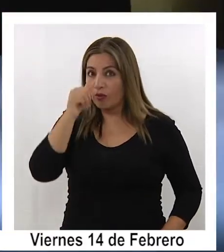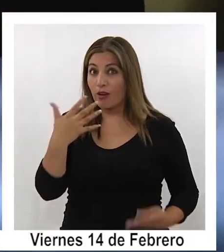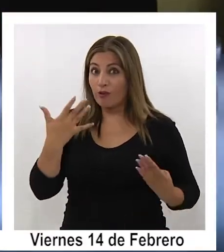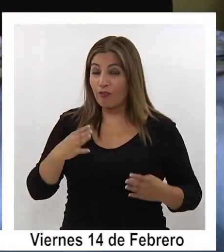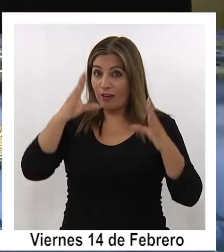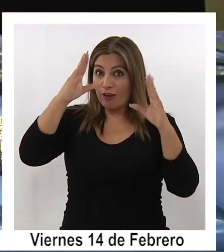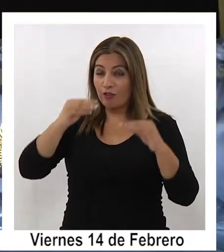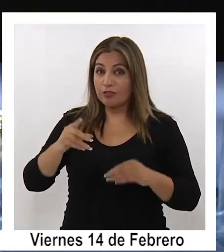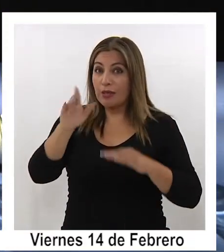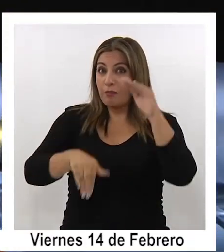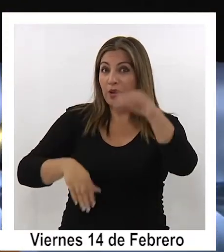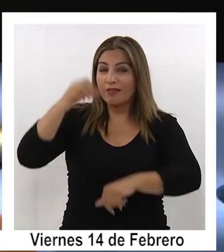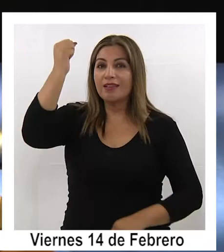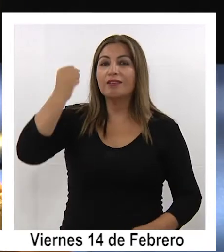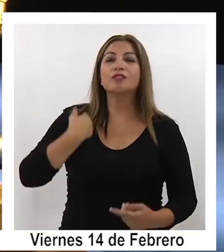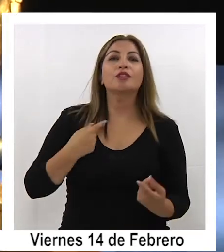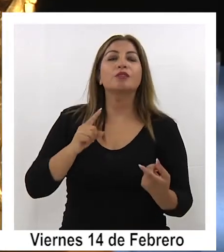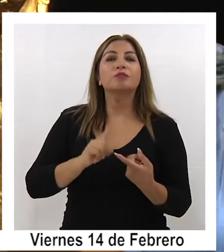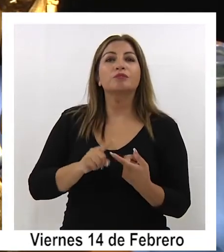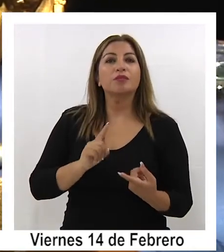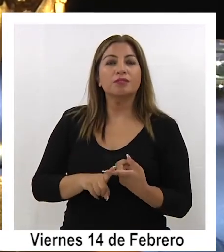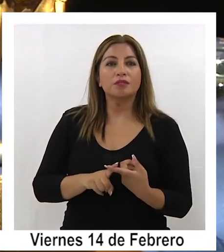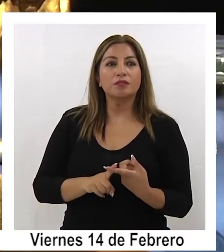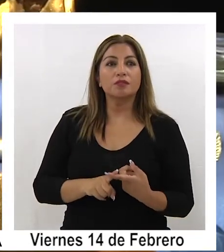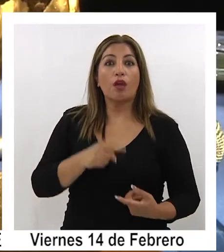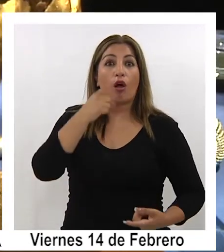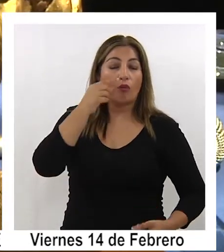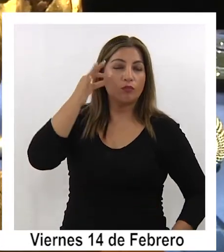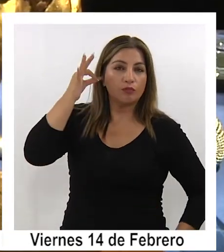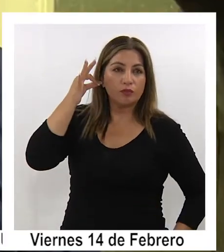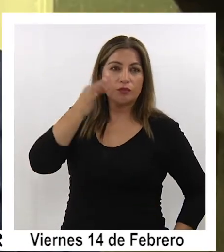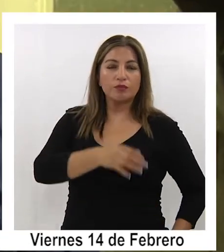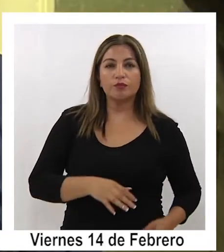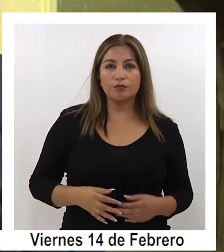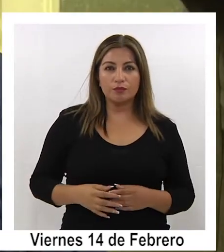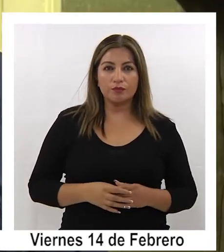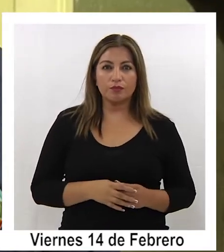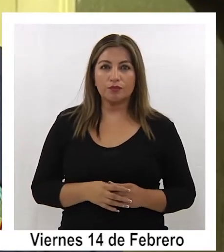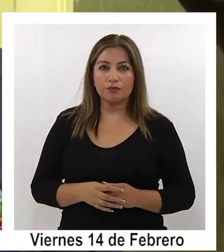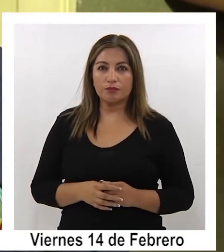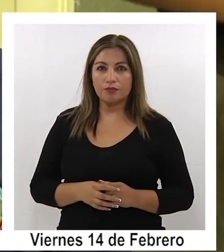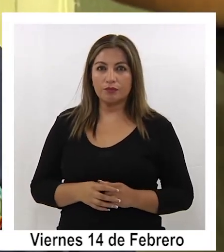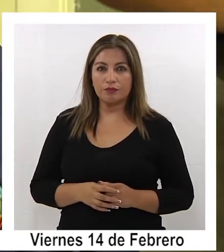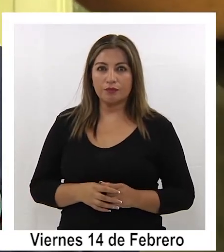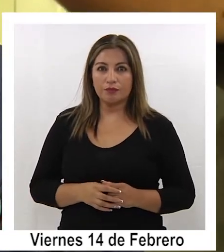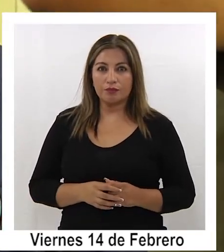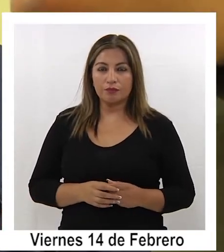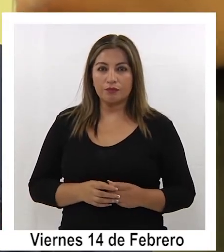21 horas en Cabancha, con participación de atletas, damas y varones.